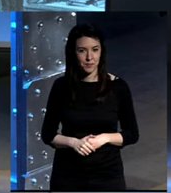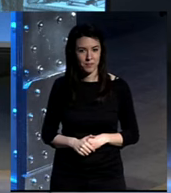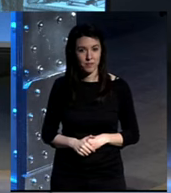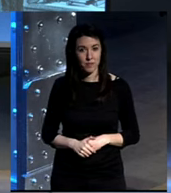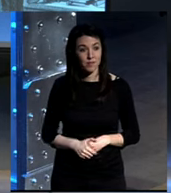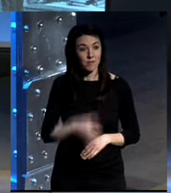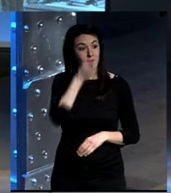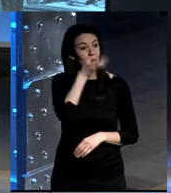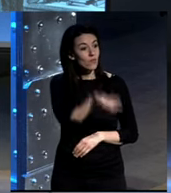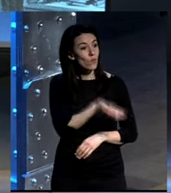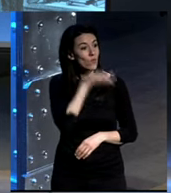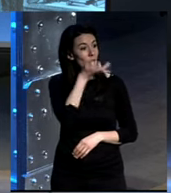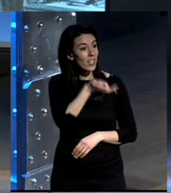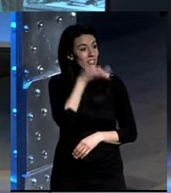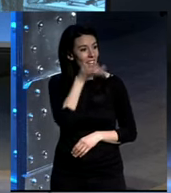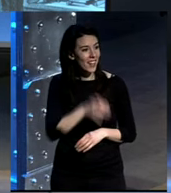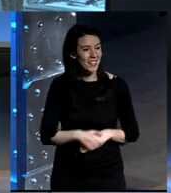Buenas tardes.